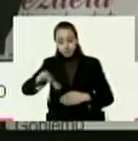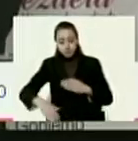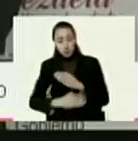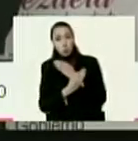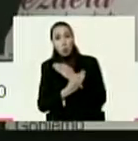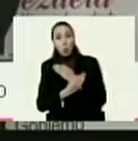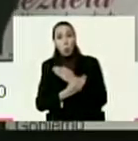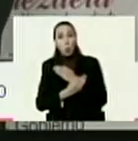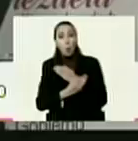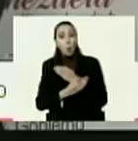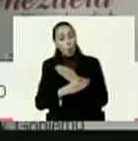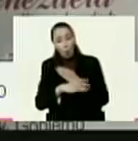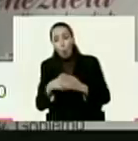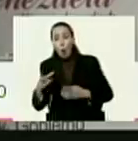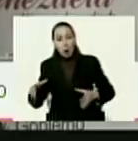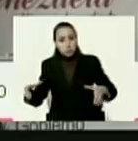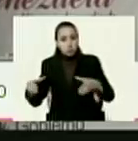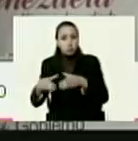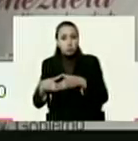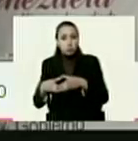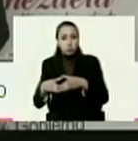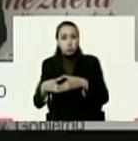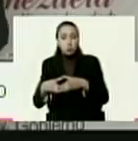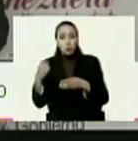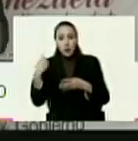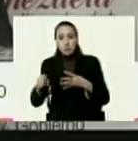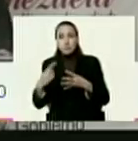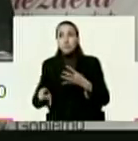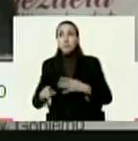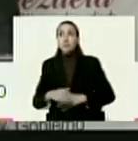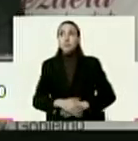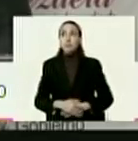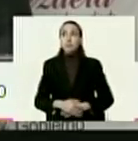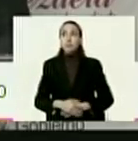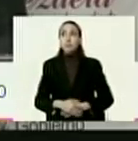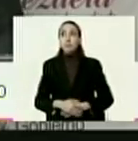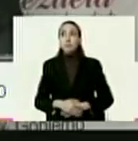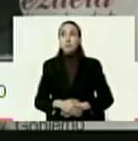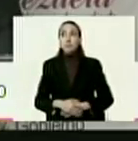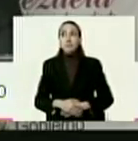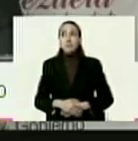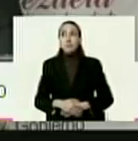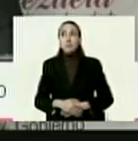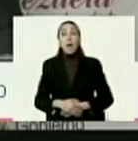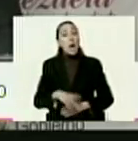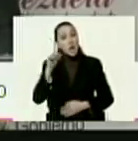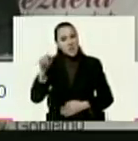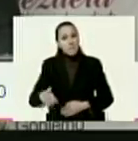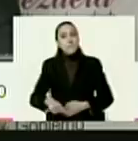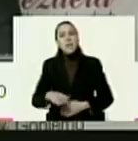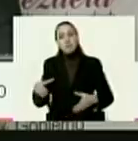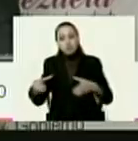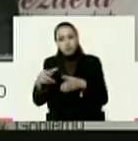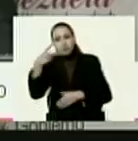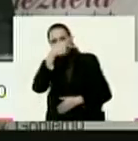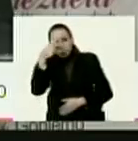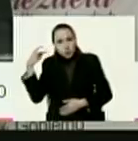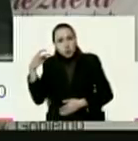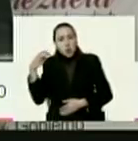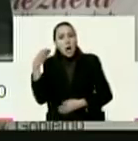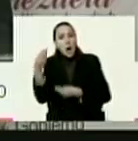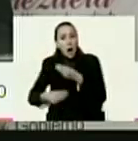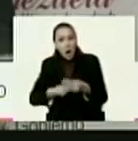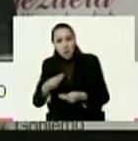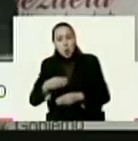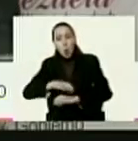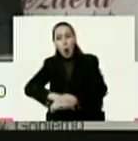su círculo más cercano. Y el jefe, alias Necoclip, el jefe de la banda paramilitar Los Rastrojos, también ha sido